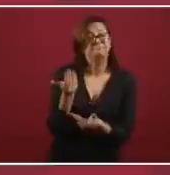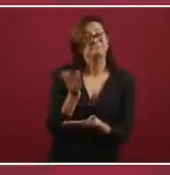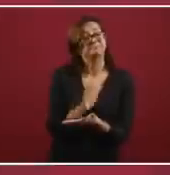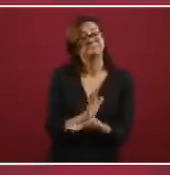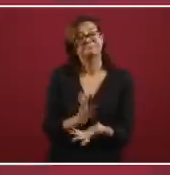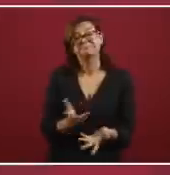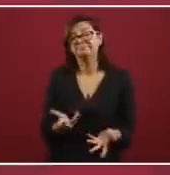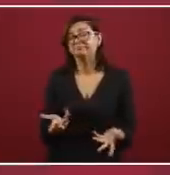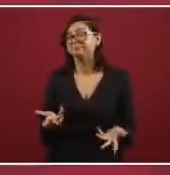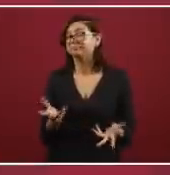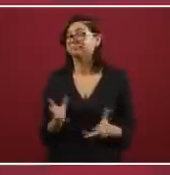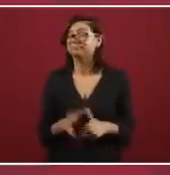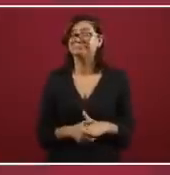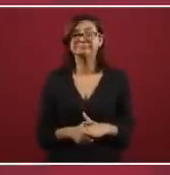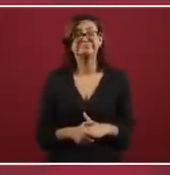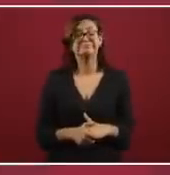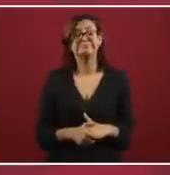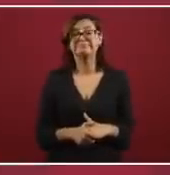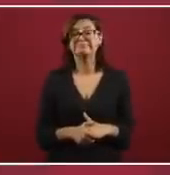muy